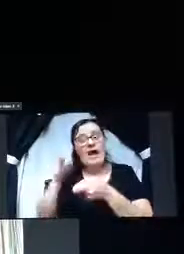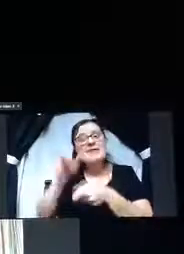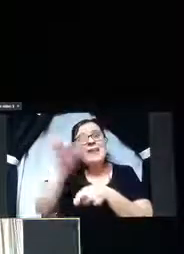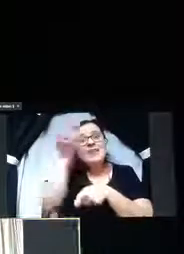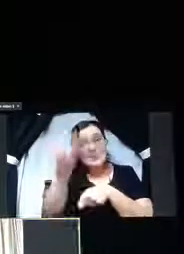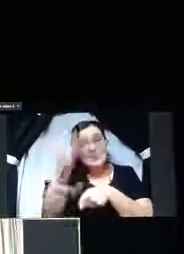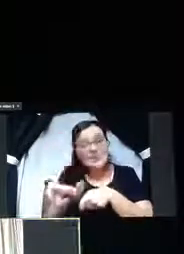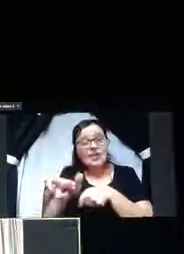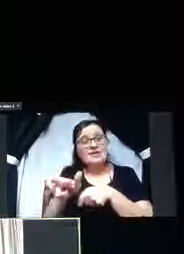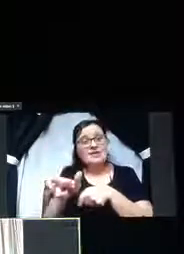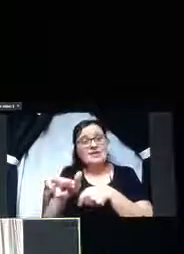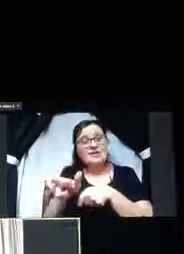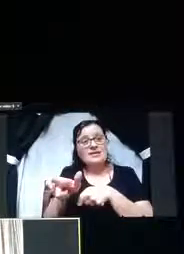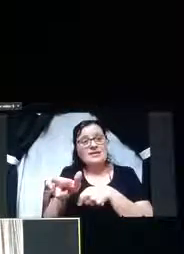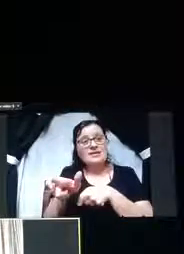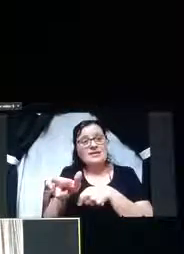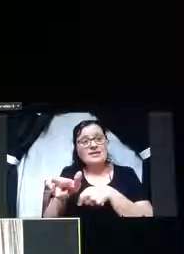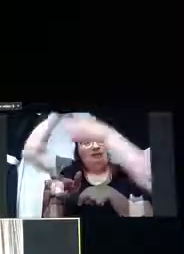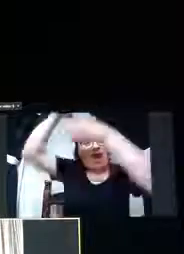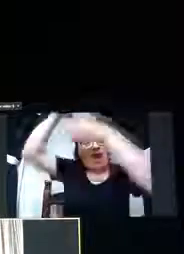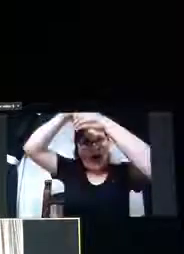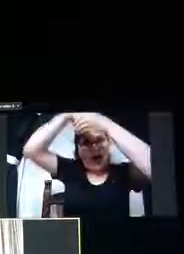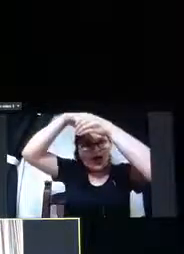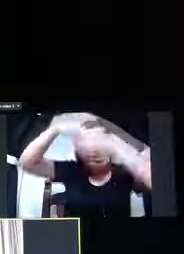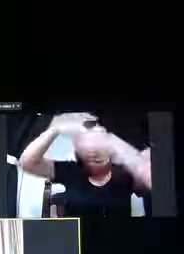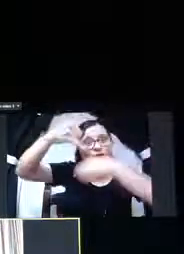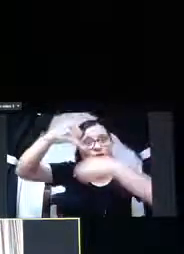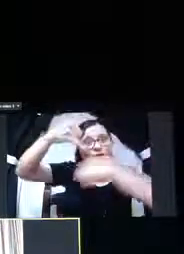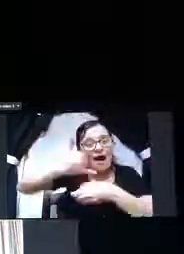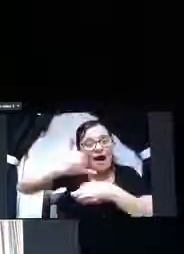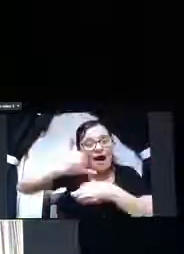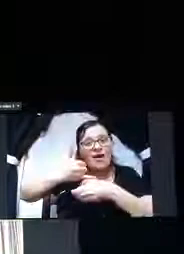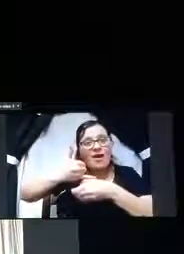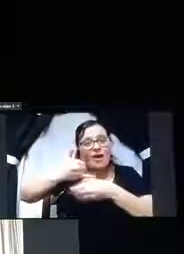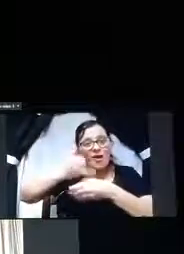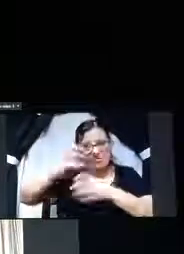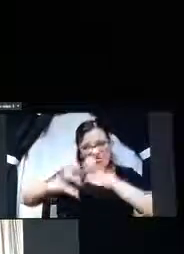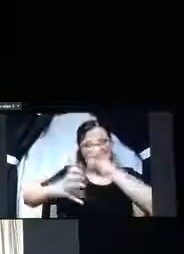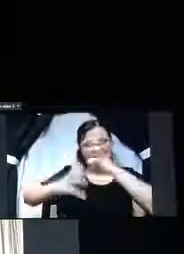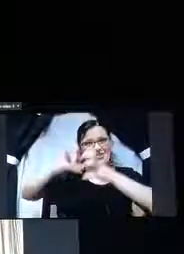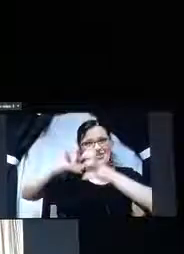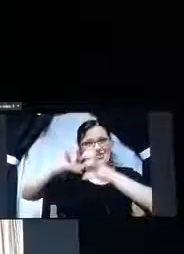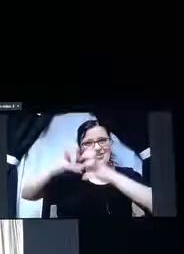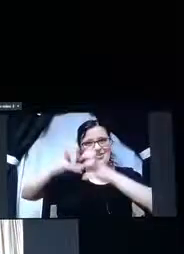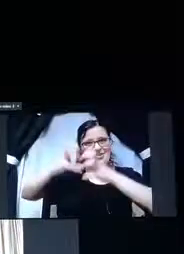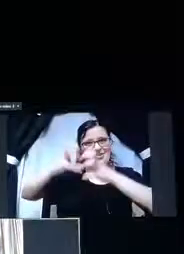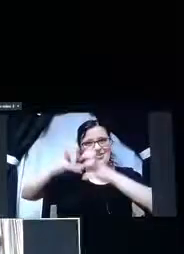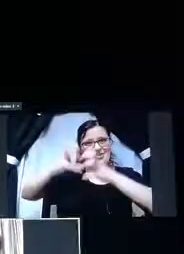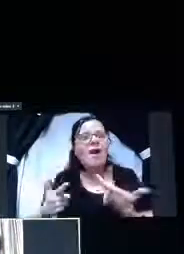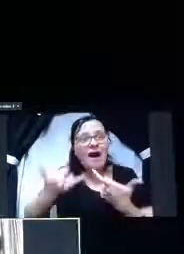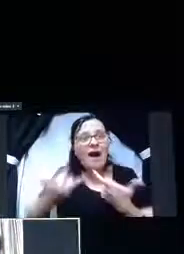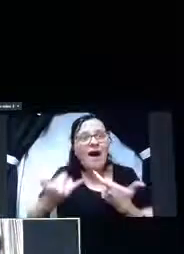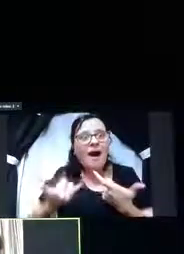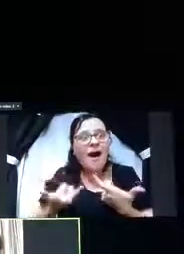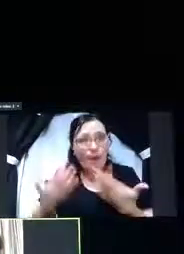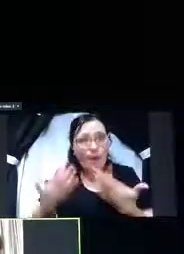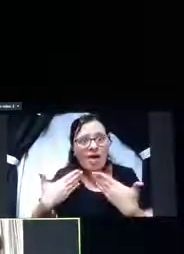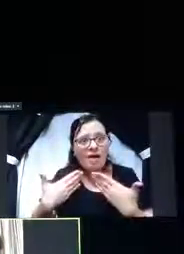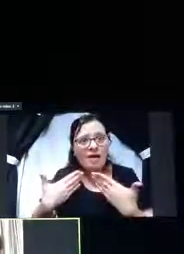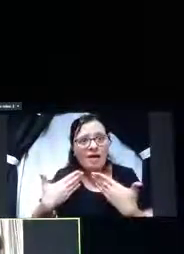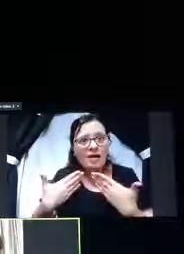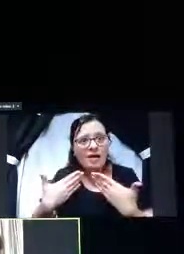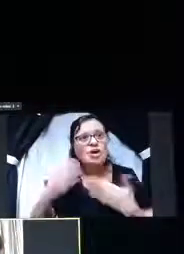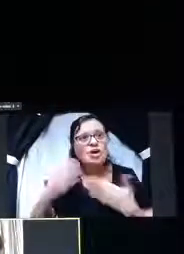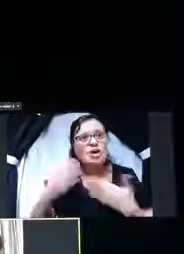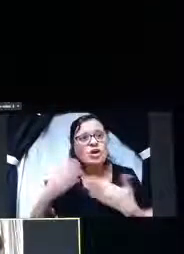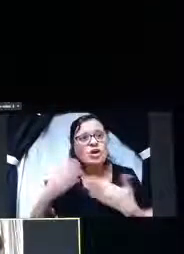El potencial. Y acá es donde entramos también. Claro, perdón, Georgie. Acá es donde también entramos a todo lo que son las comorbilidades, ¿no?